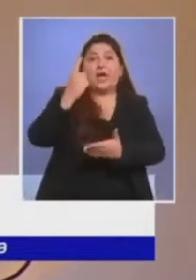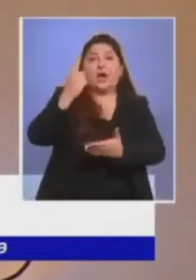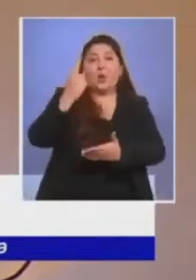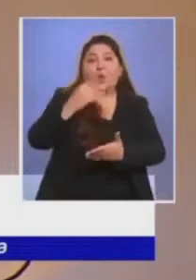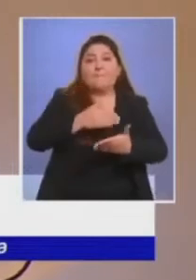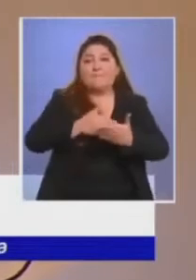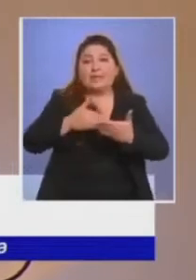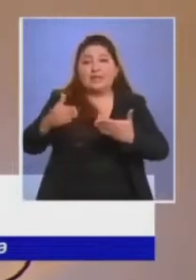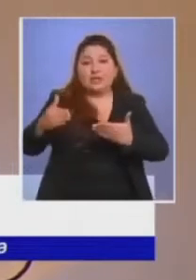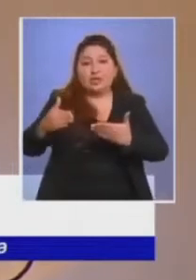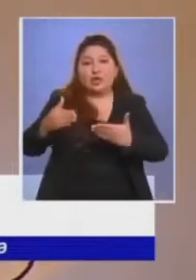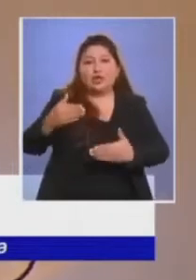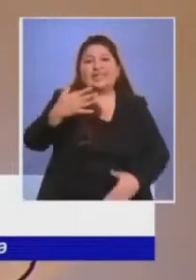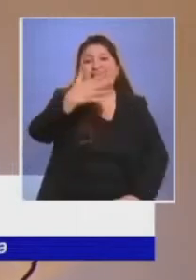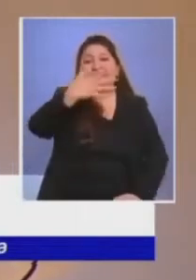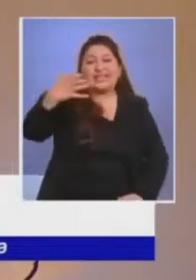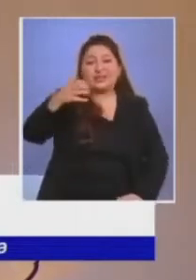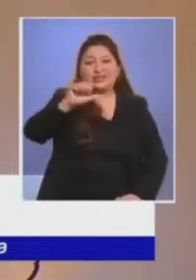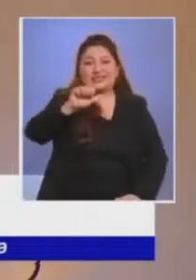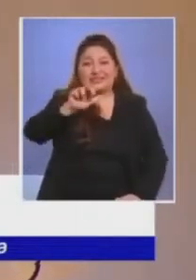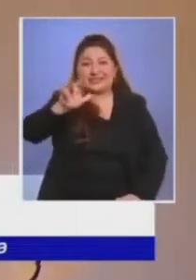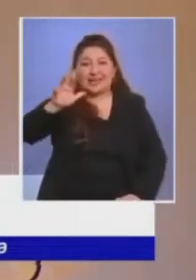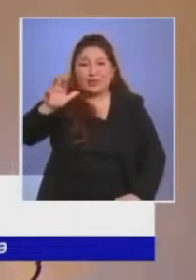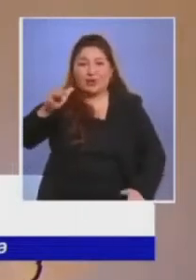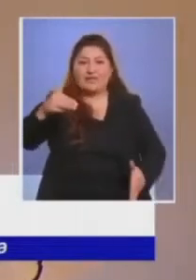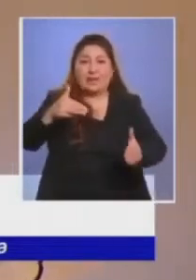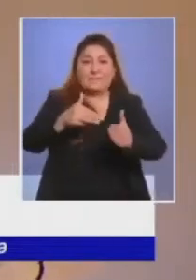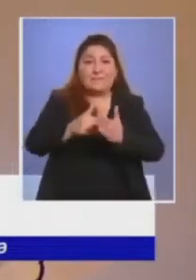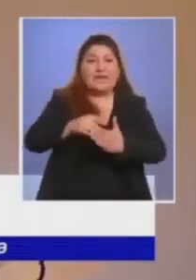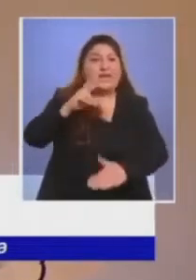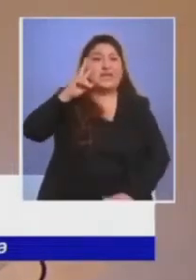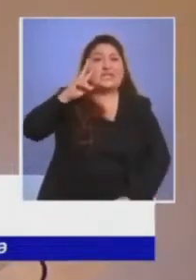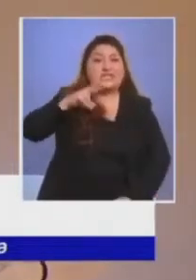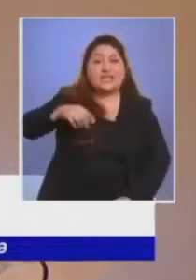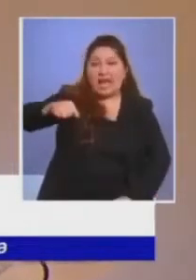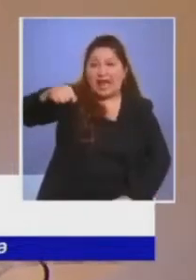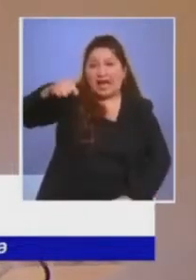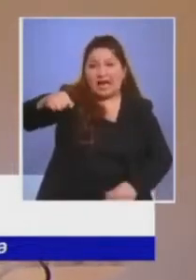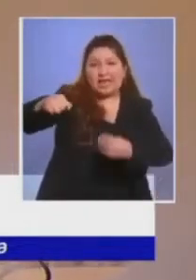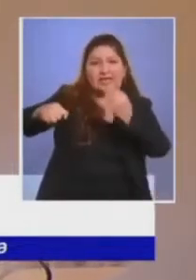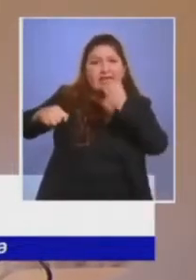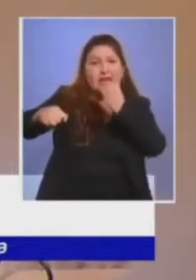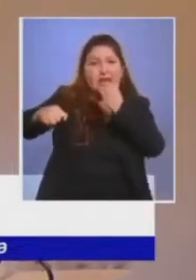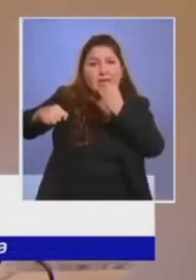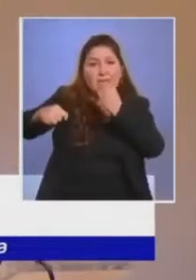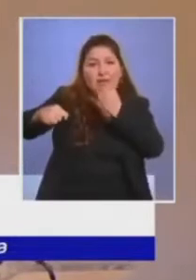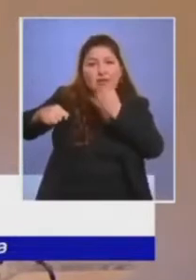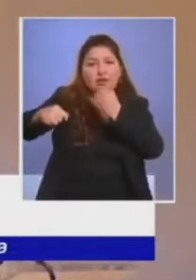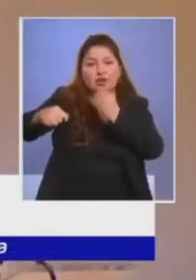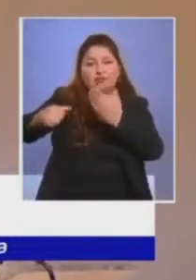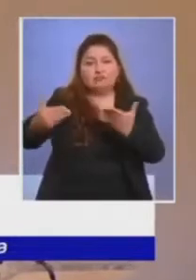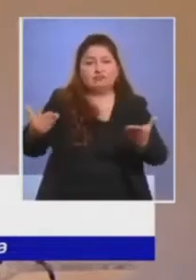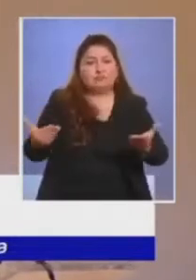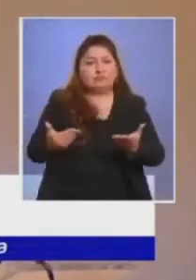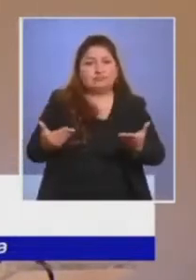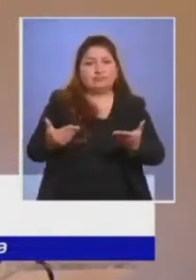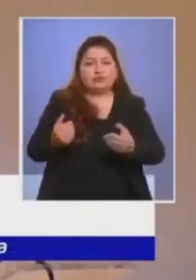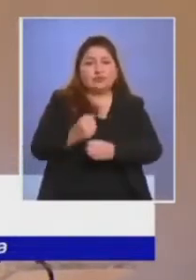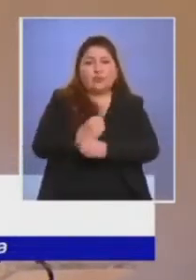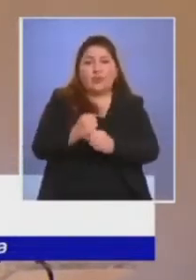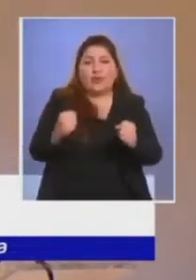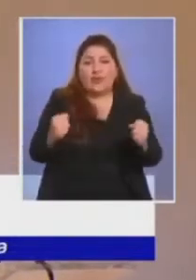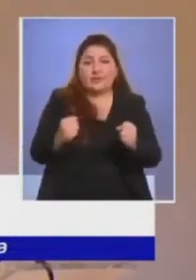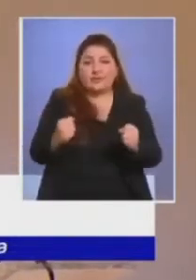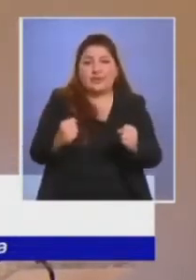1.569.000 niños y niñas sin la canasta en el mes de diciembre, lo cual ya es impresentable. ¿Qué vamos a hacer entonces? Hay